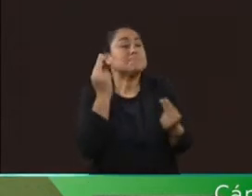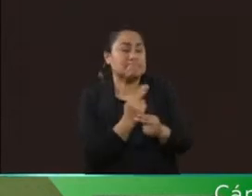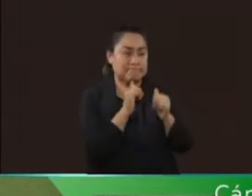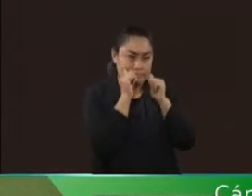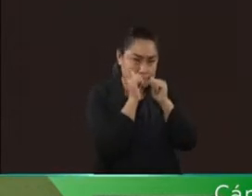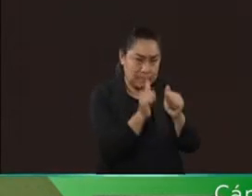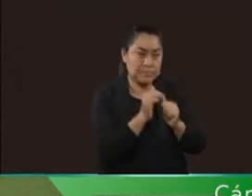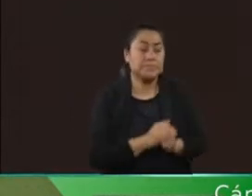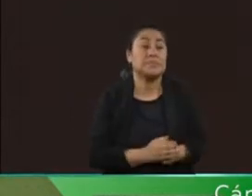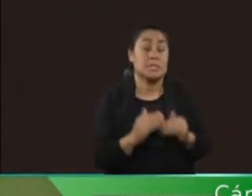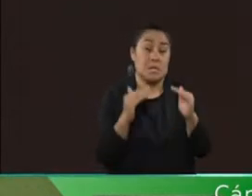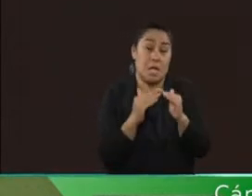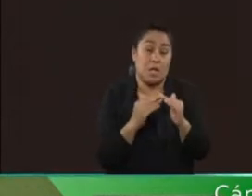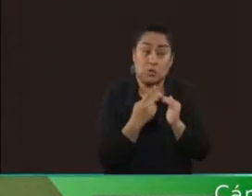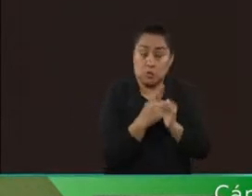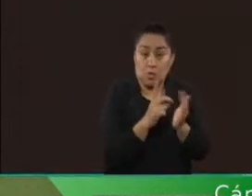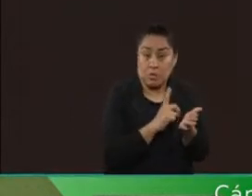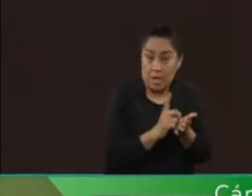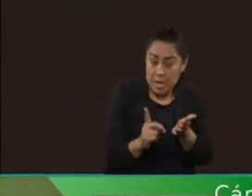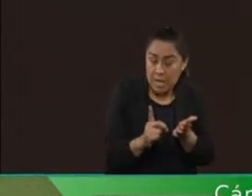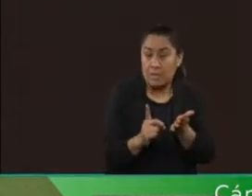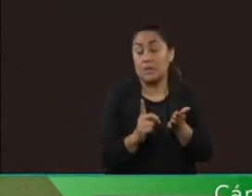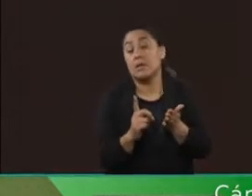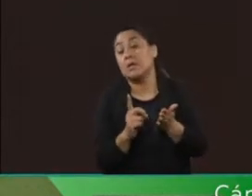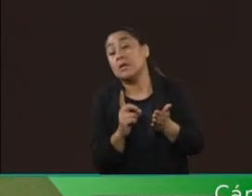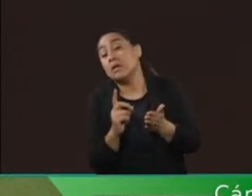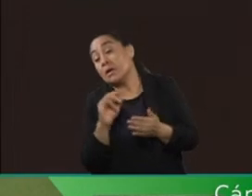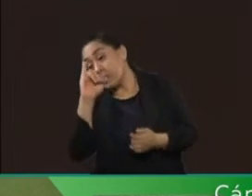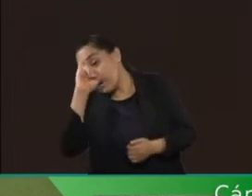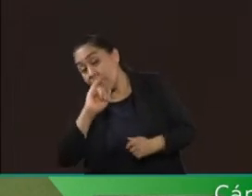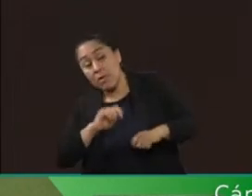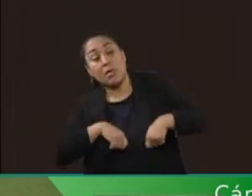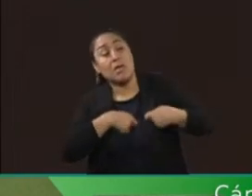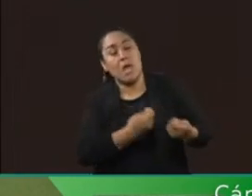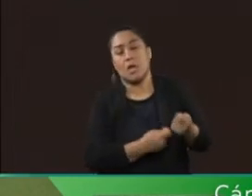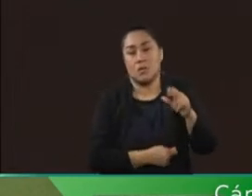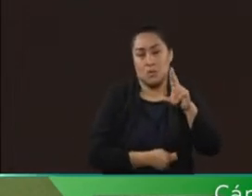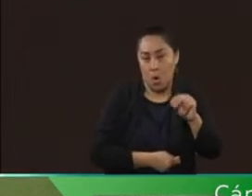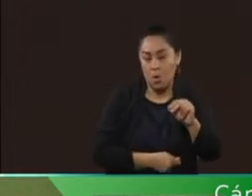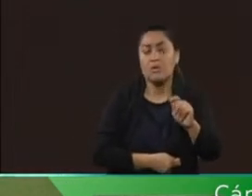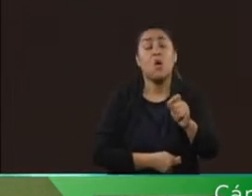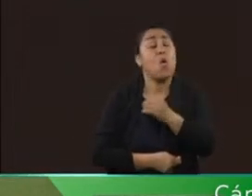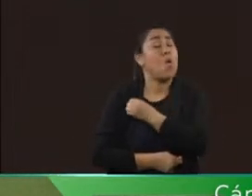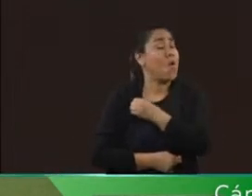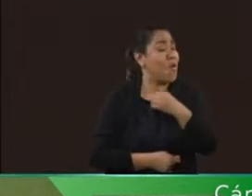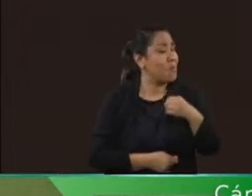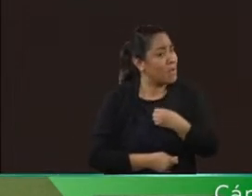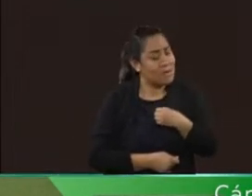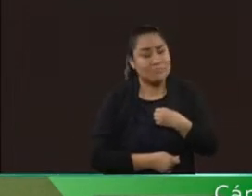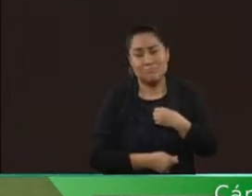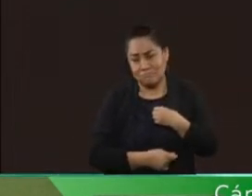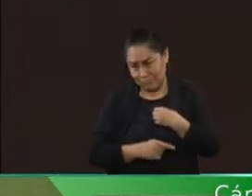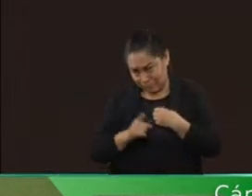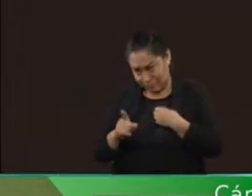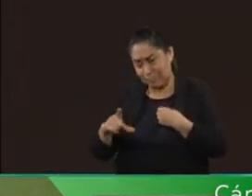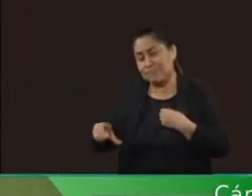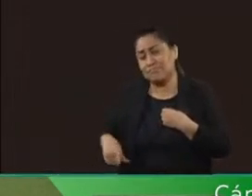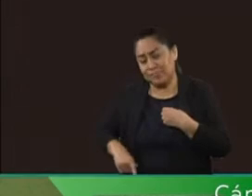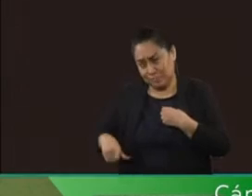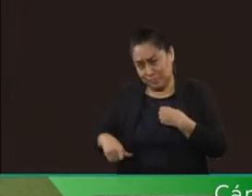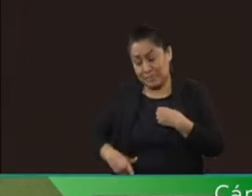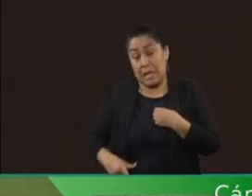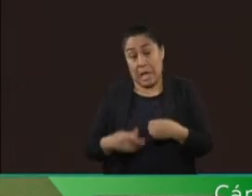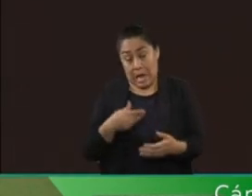El derecho a la vivienda no es una concesión patronal, es una obligación del Estado y, como tal, hoy